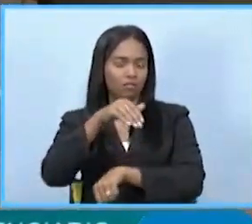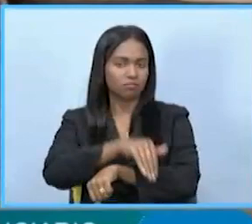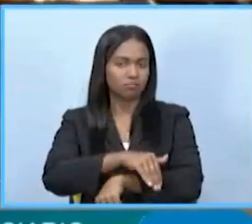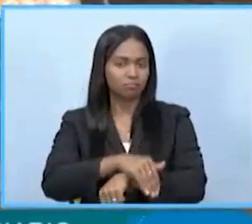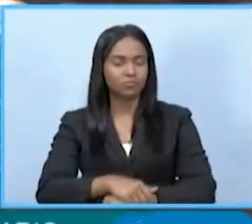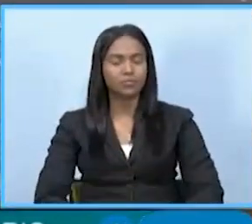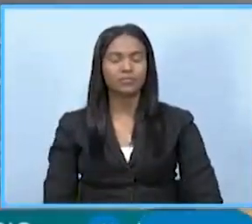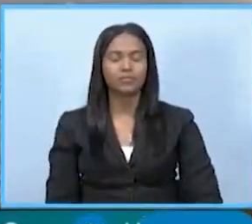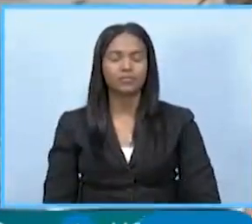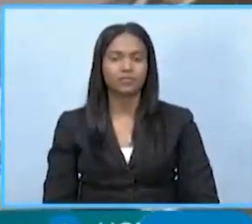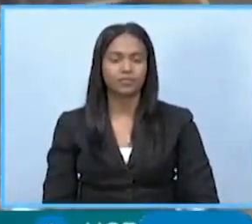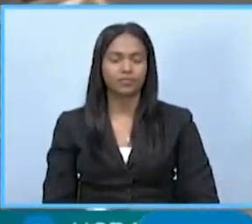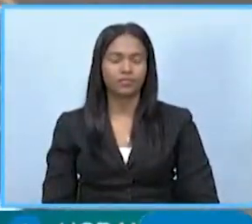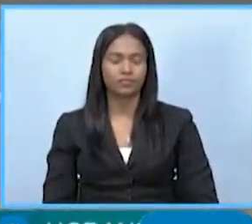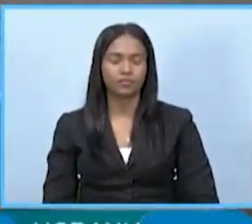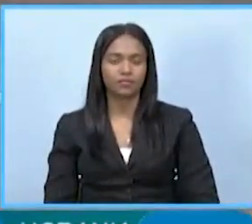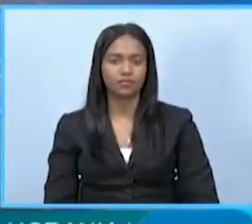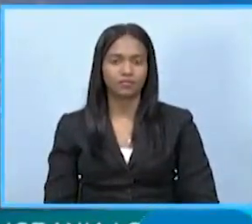noche.